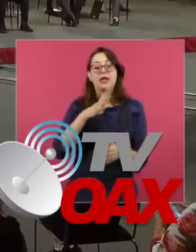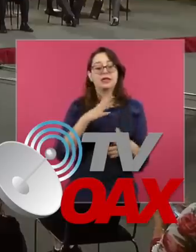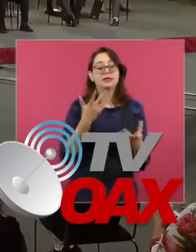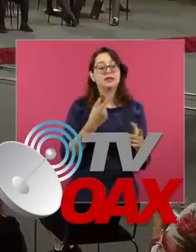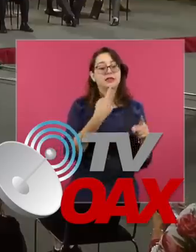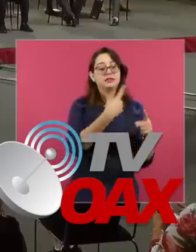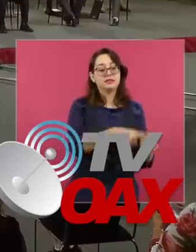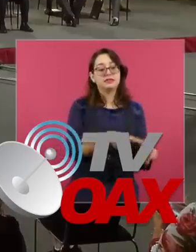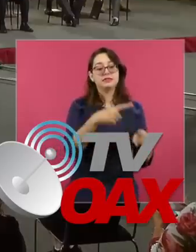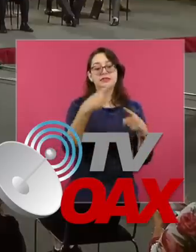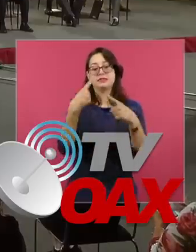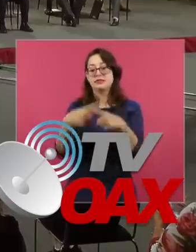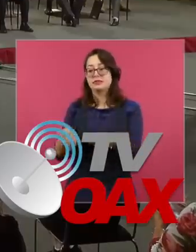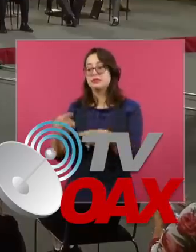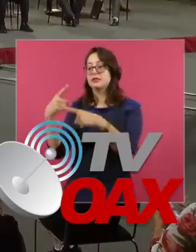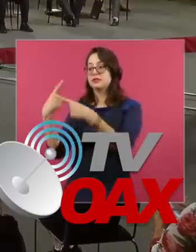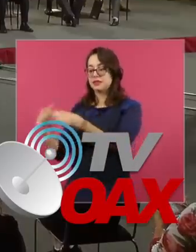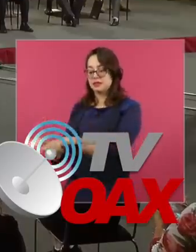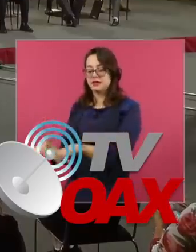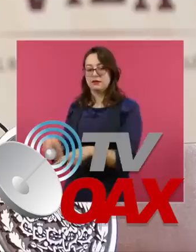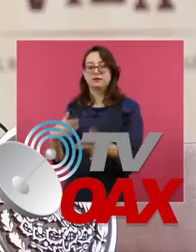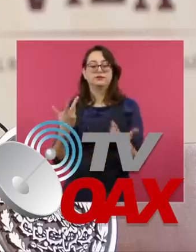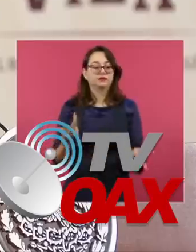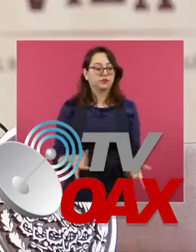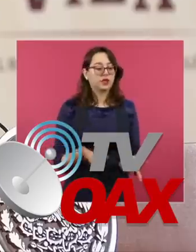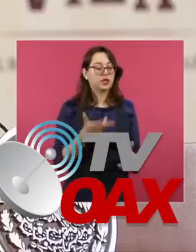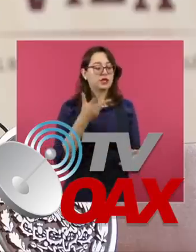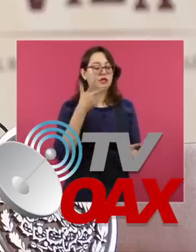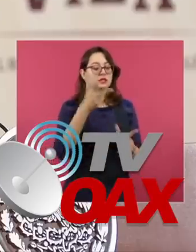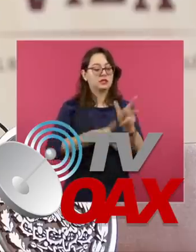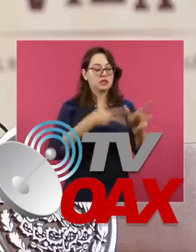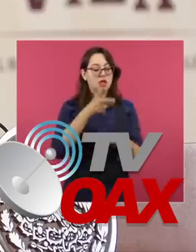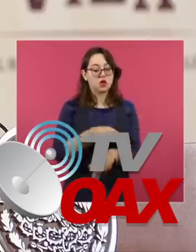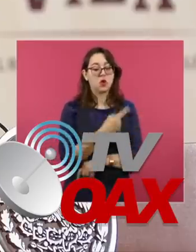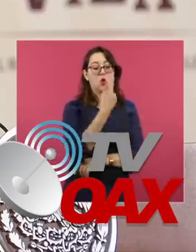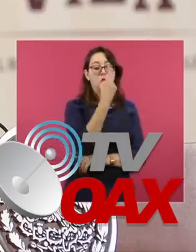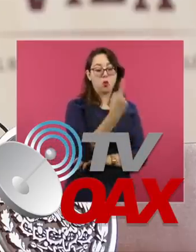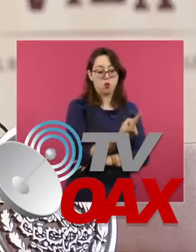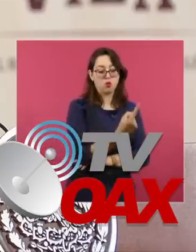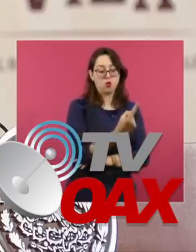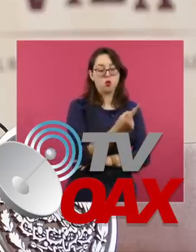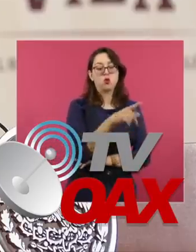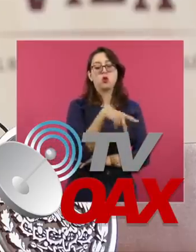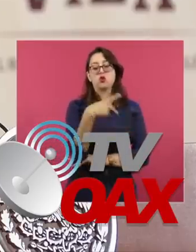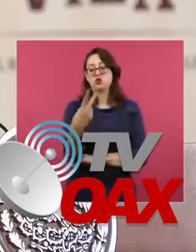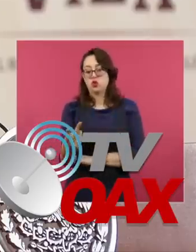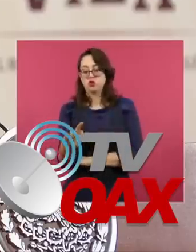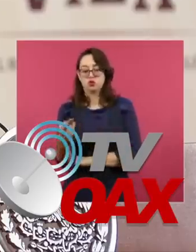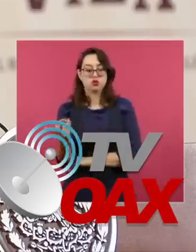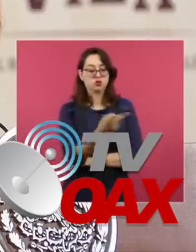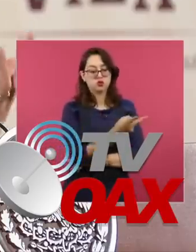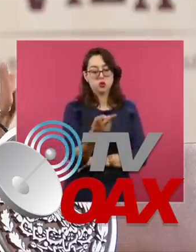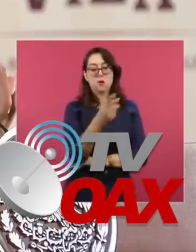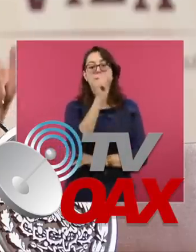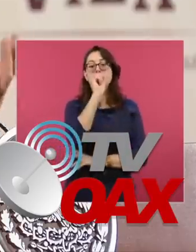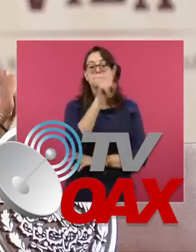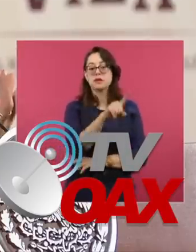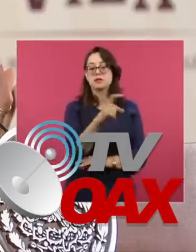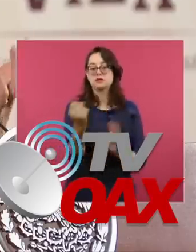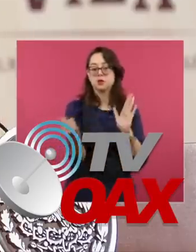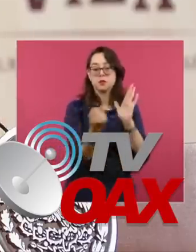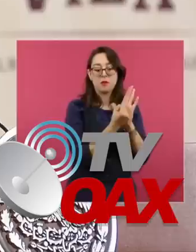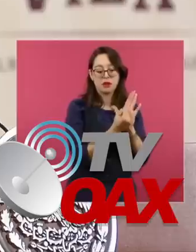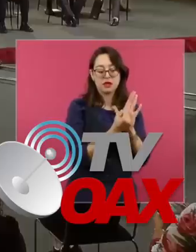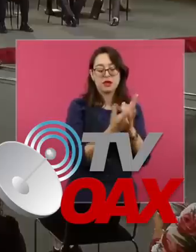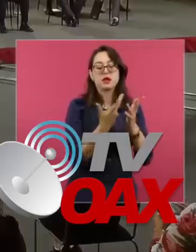1 de una serie que es el estándar y el tren 2 que es de la misma serie. El tren 1 llevará un mayor número de